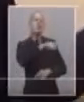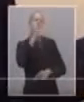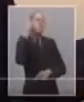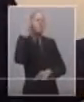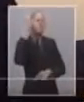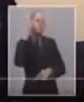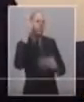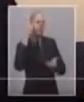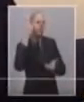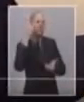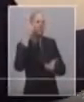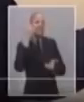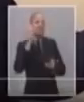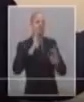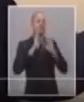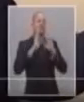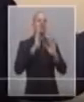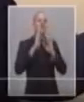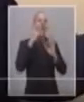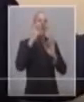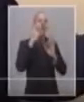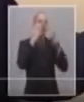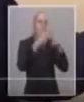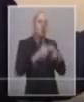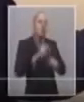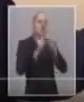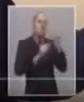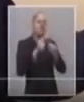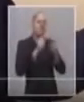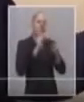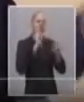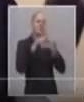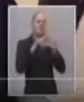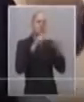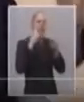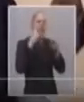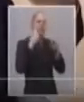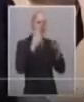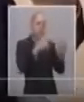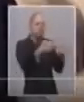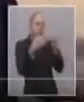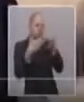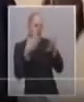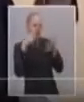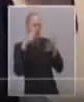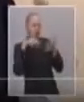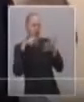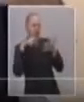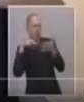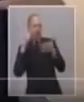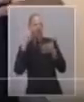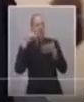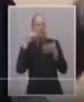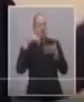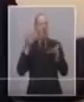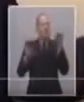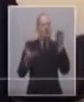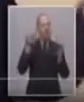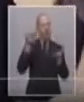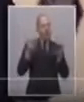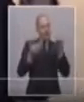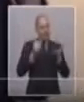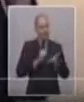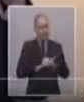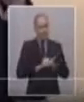social o están en un medio de prensa, porque tú no puedes estar en los dos lugares a la vez, la información que se van llevando, la imagen que van creando, la subjetividad